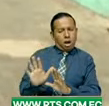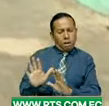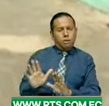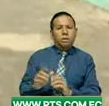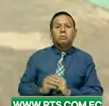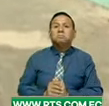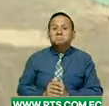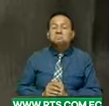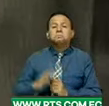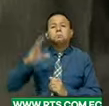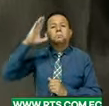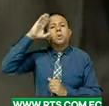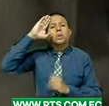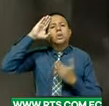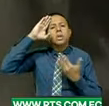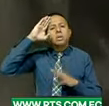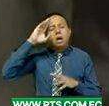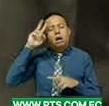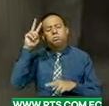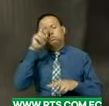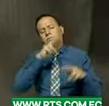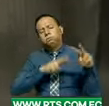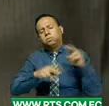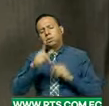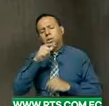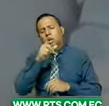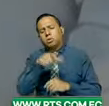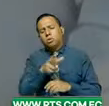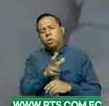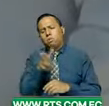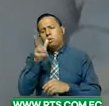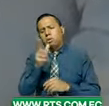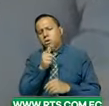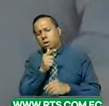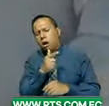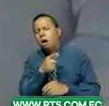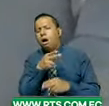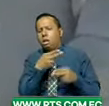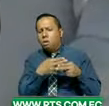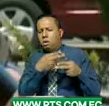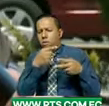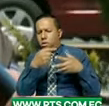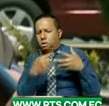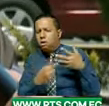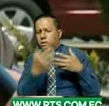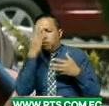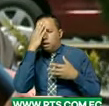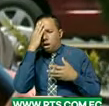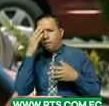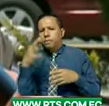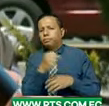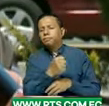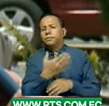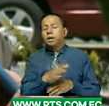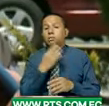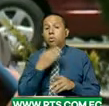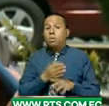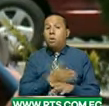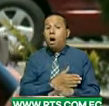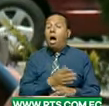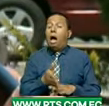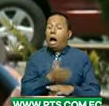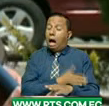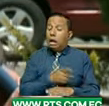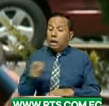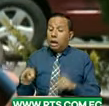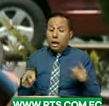DINASED están tras la pista del autor intelectual y material, quienes están plenamente identificados. En donde había existido una riña, es